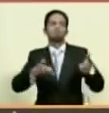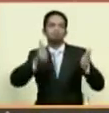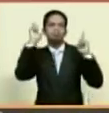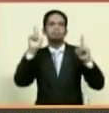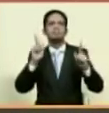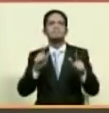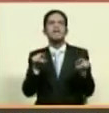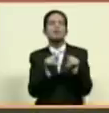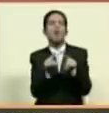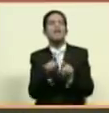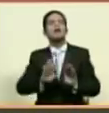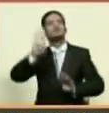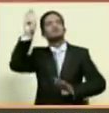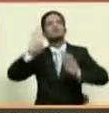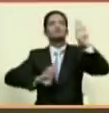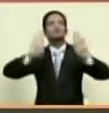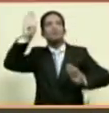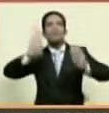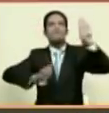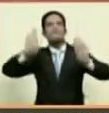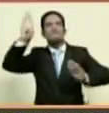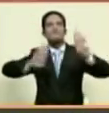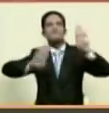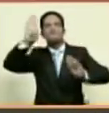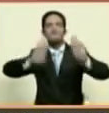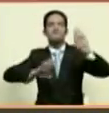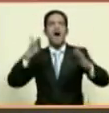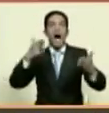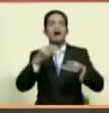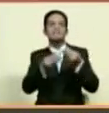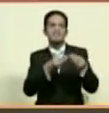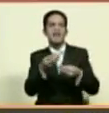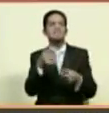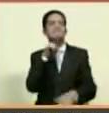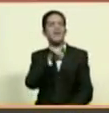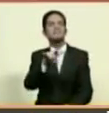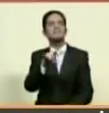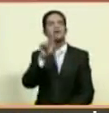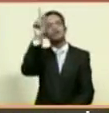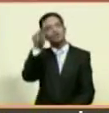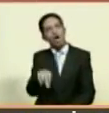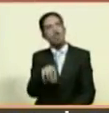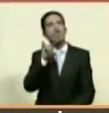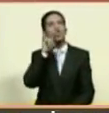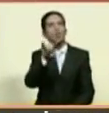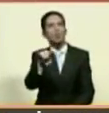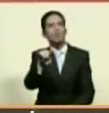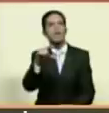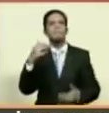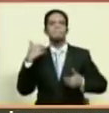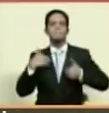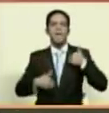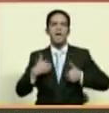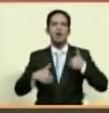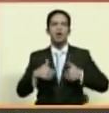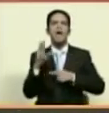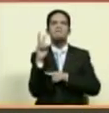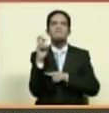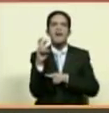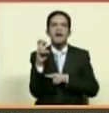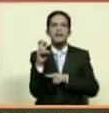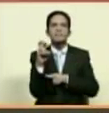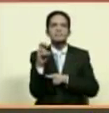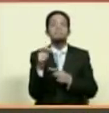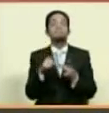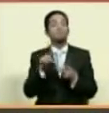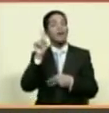la subasta ordinaria que se hace los lunes, miércoles y viernes. Eso también